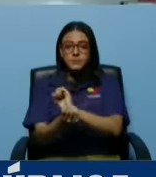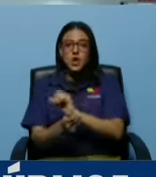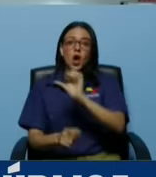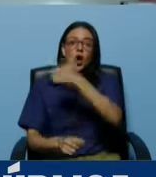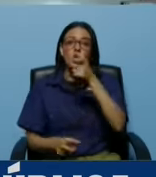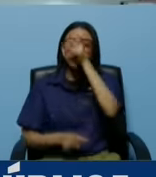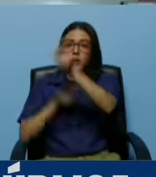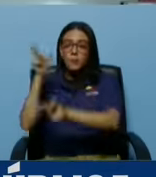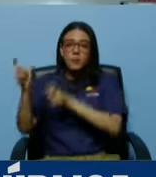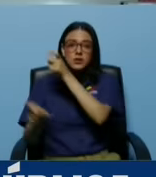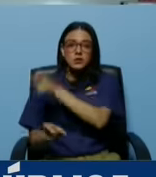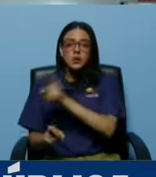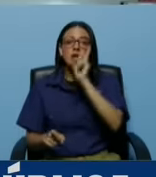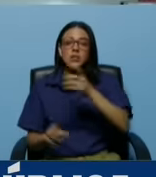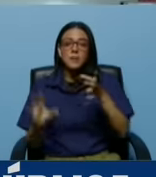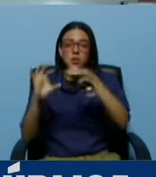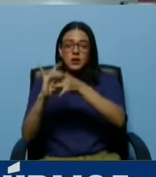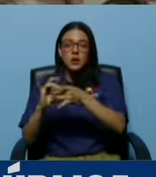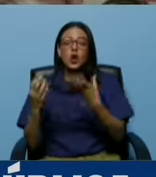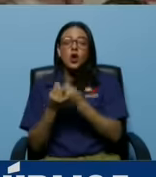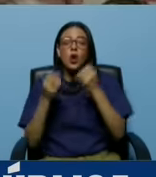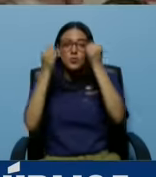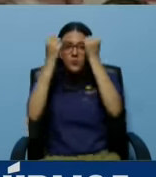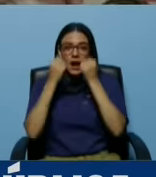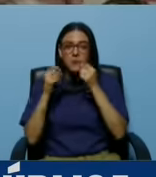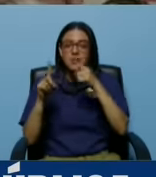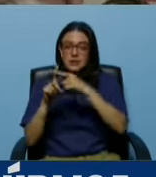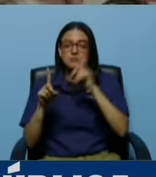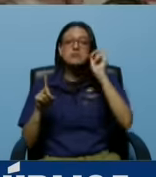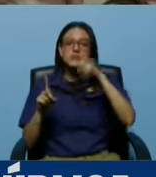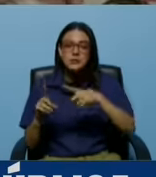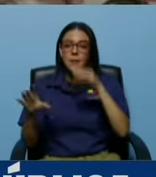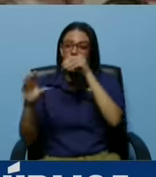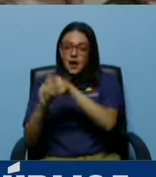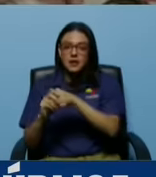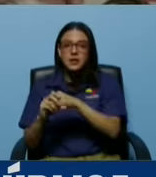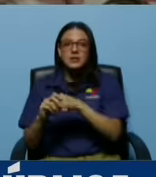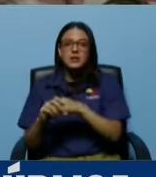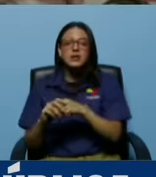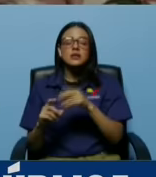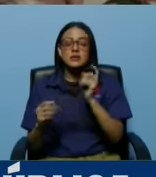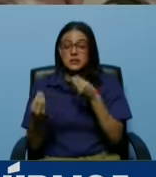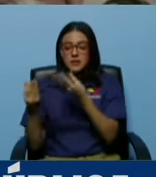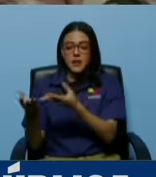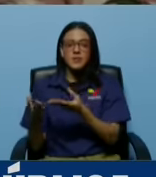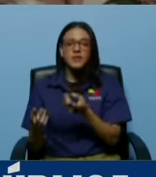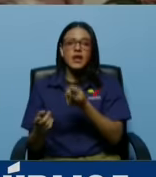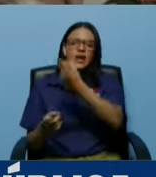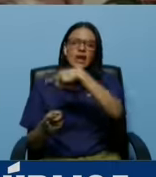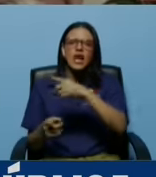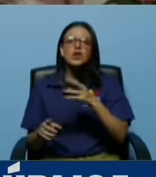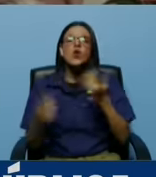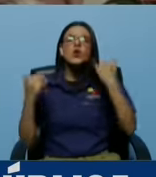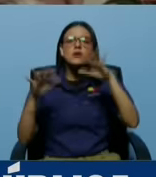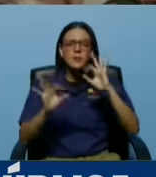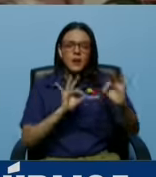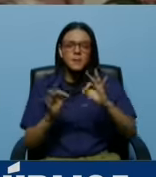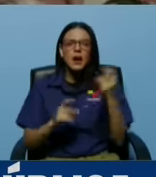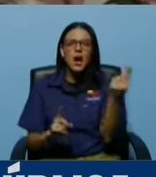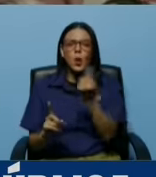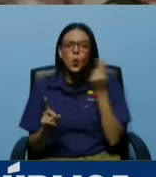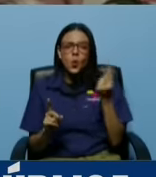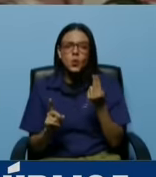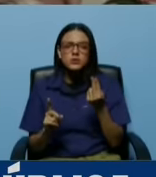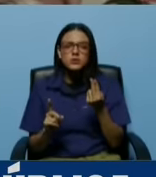sujeto vinculado a la banda del Yuleisi, a quien se le incautó Octagón, que iba a ser usada para